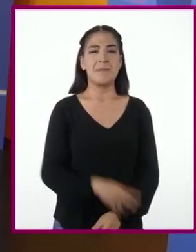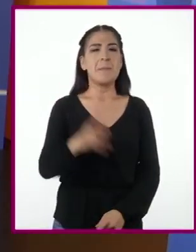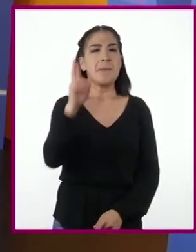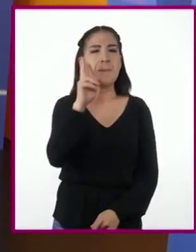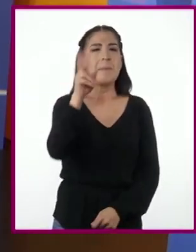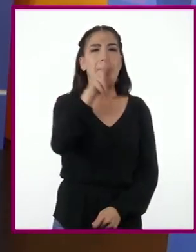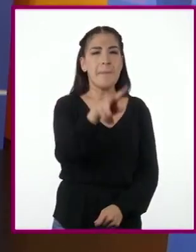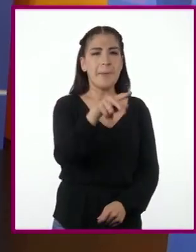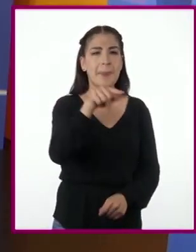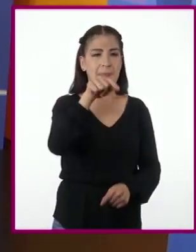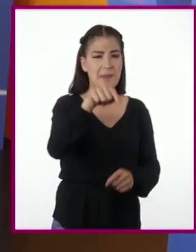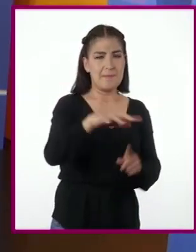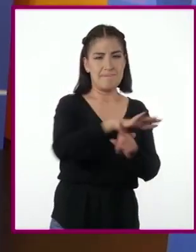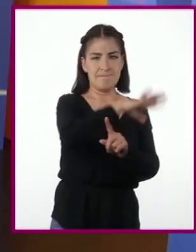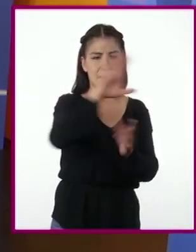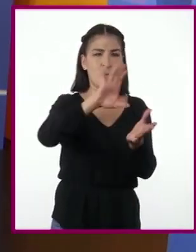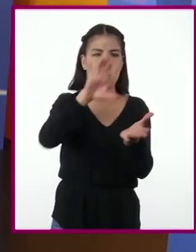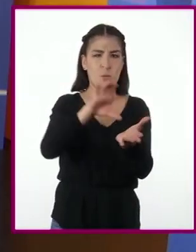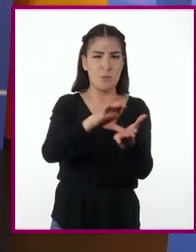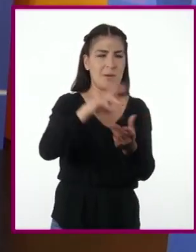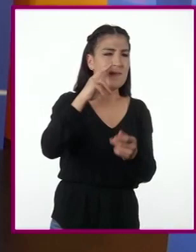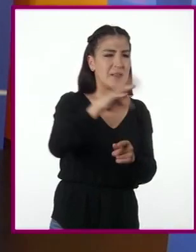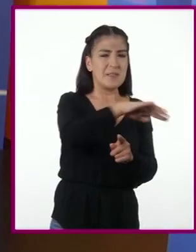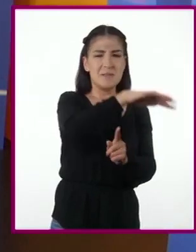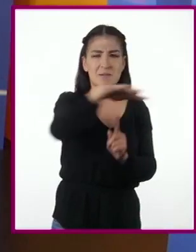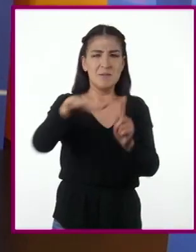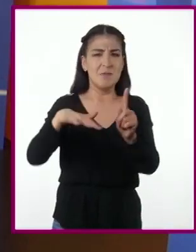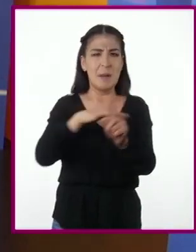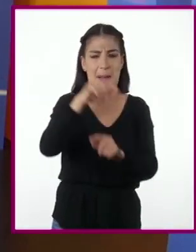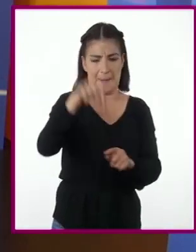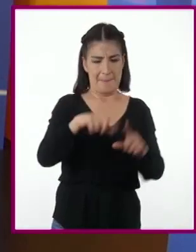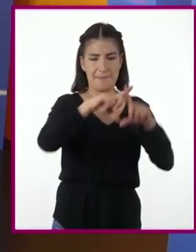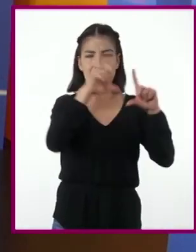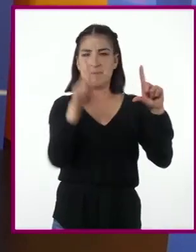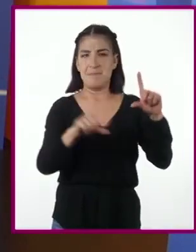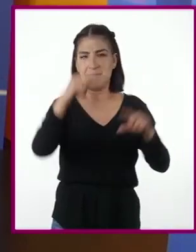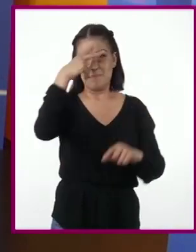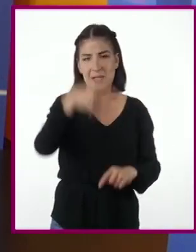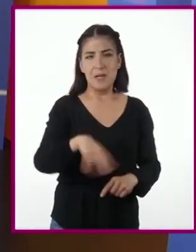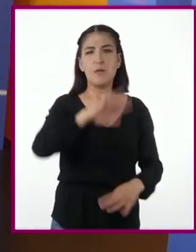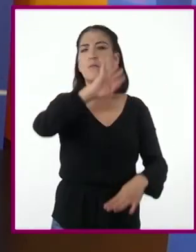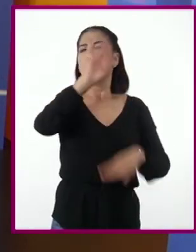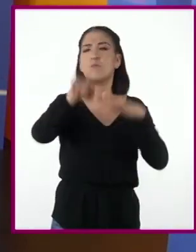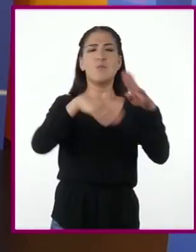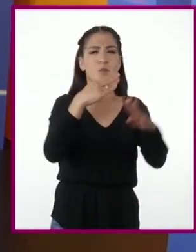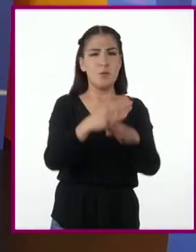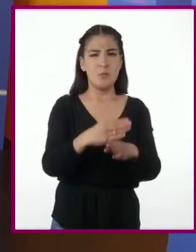Observa lo que ocurre en tu colonia, en México, en el mundo.